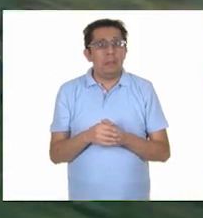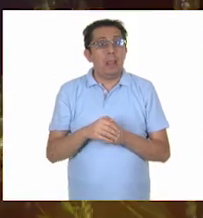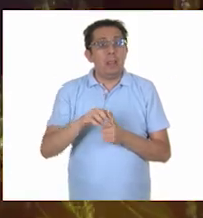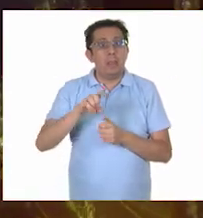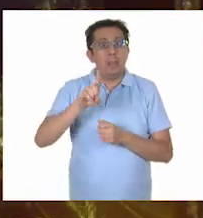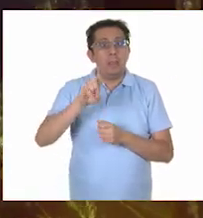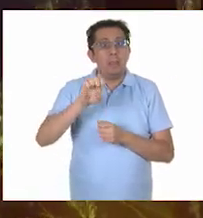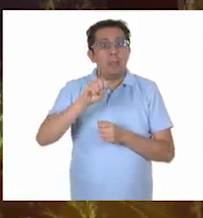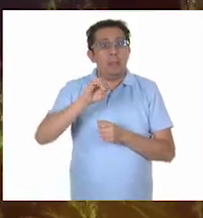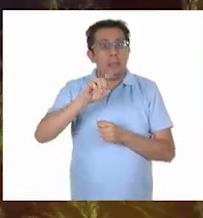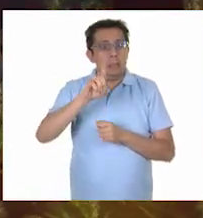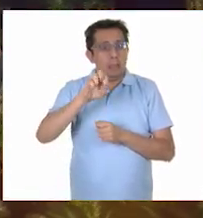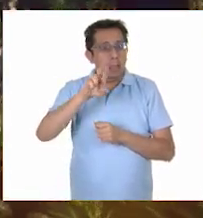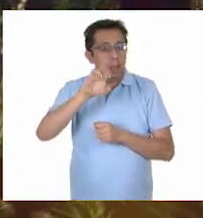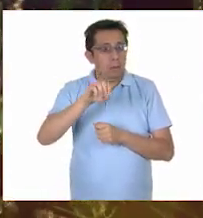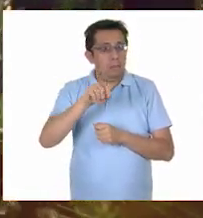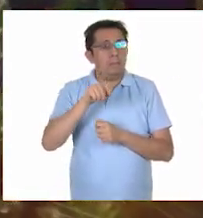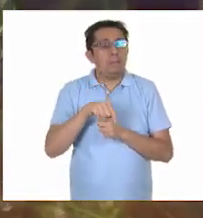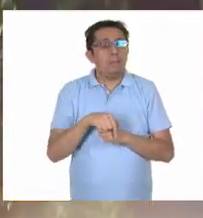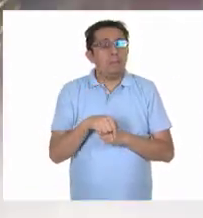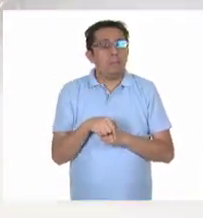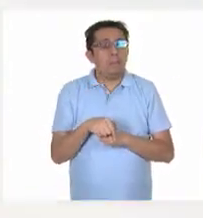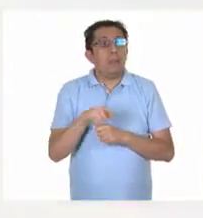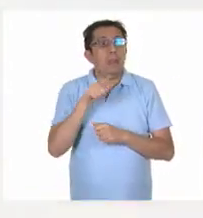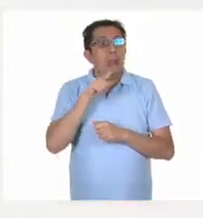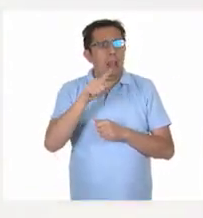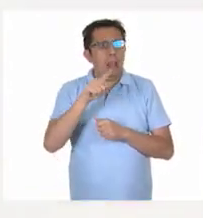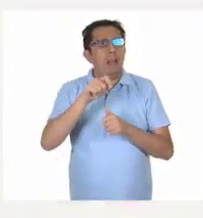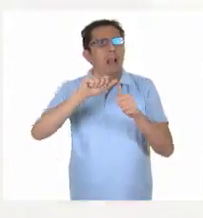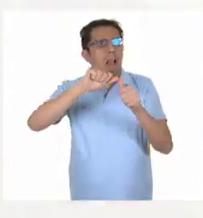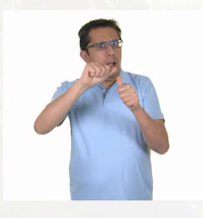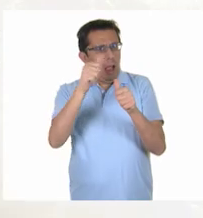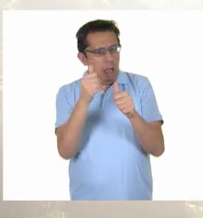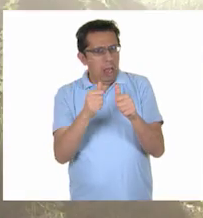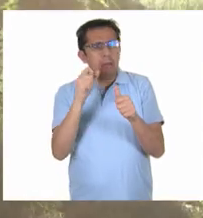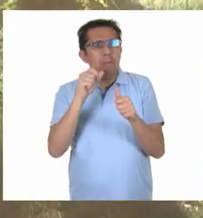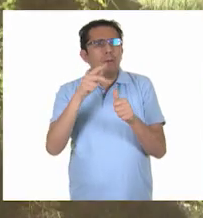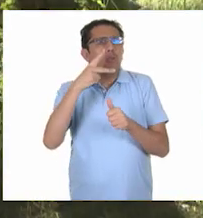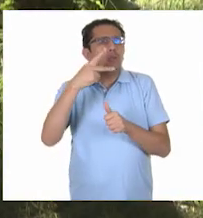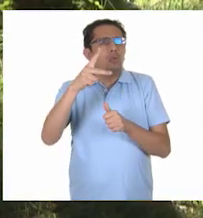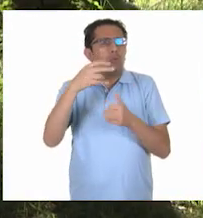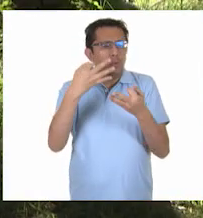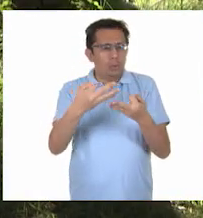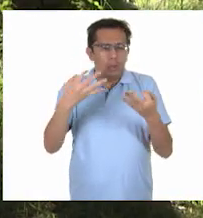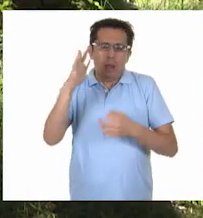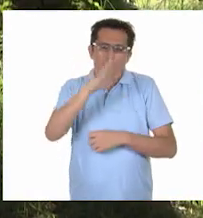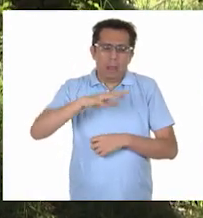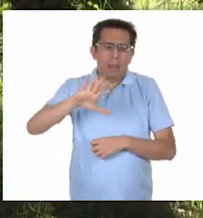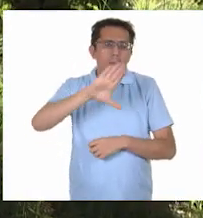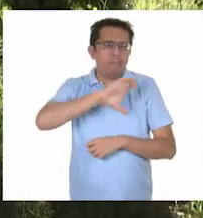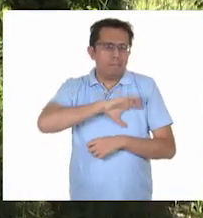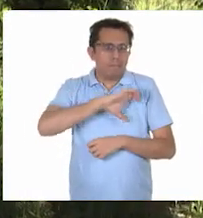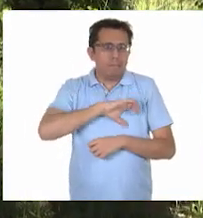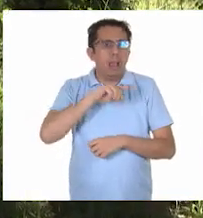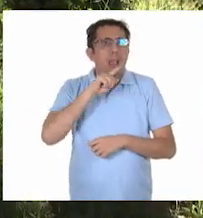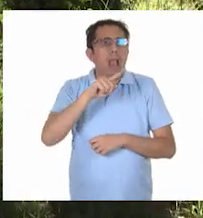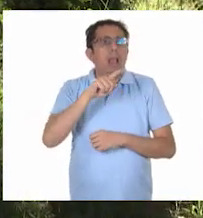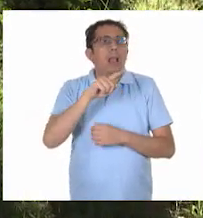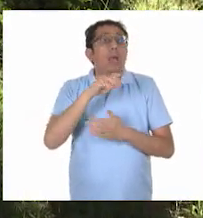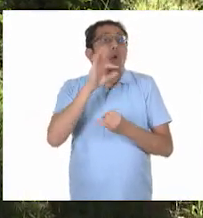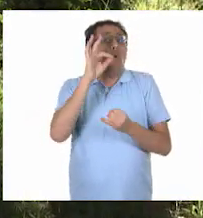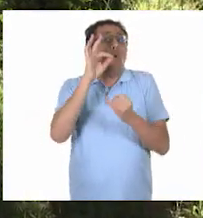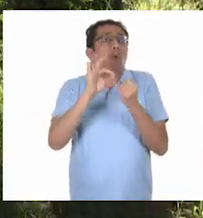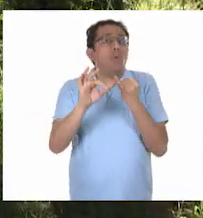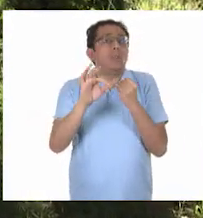Desiderio Hernández Xochitiotzin, encumbrado en el arte y el cariño de su tierra, el último gran muralista de